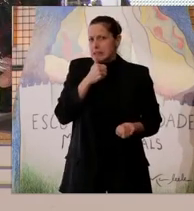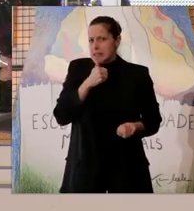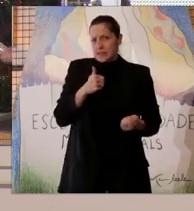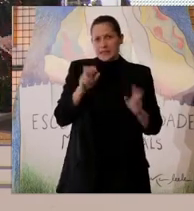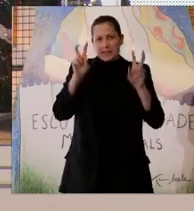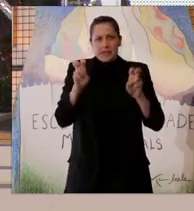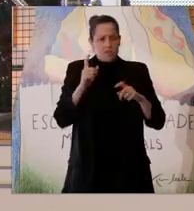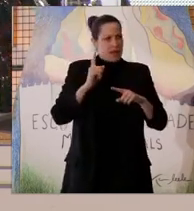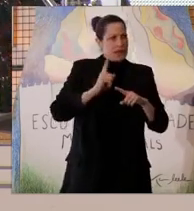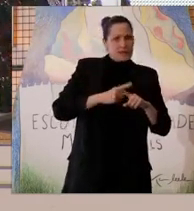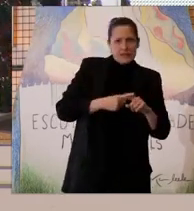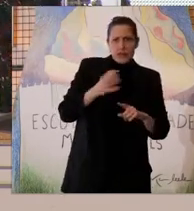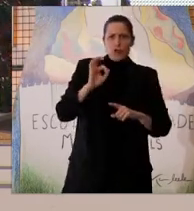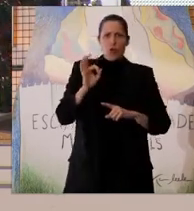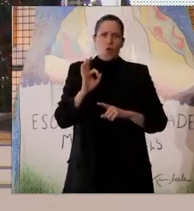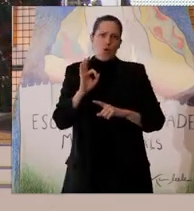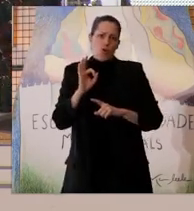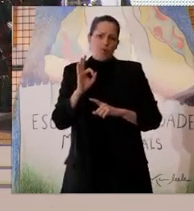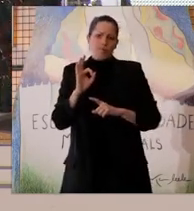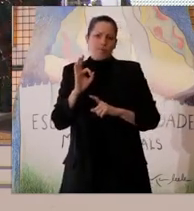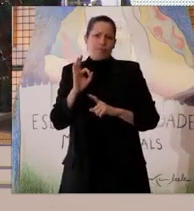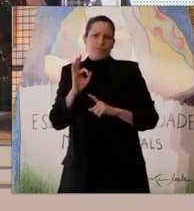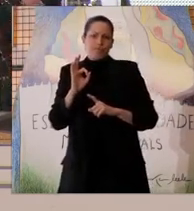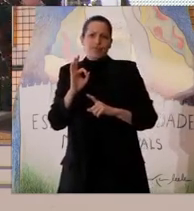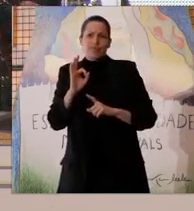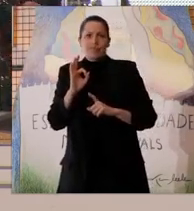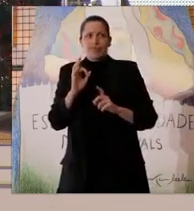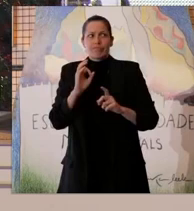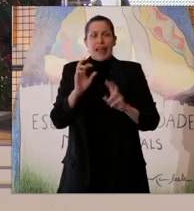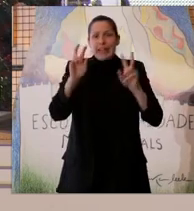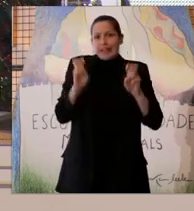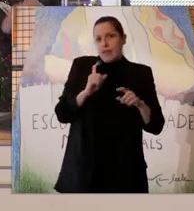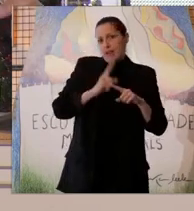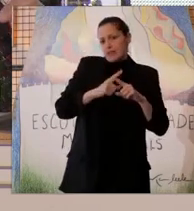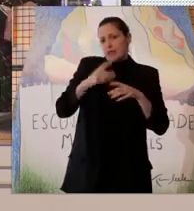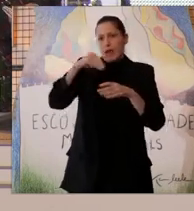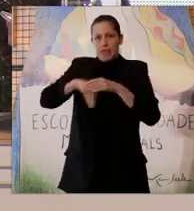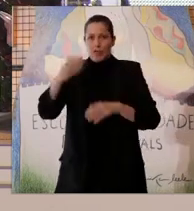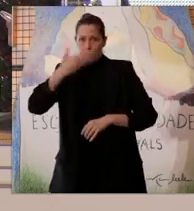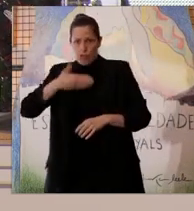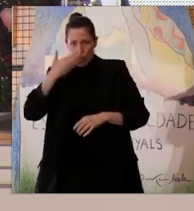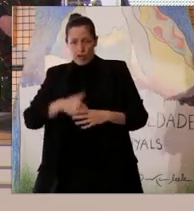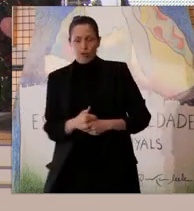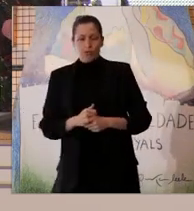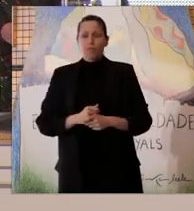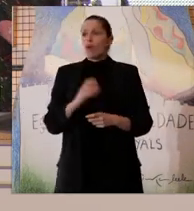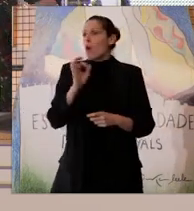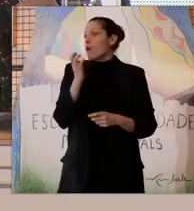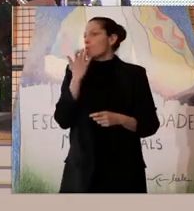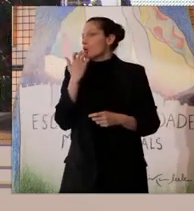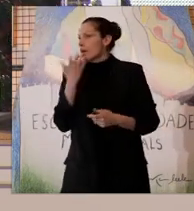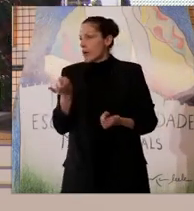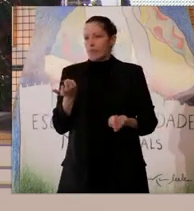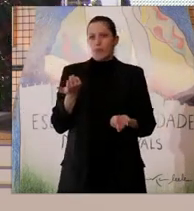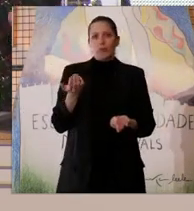de sexo y de relaciones en los Colegios y luego resulta que cuando tú llamas a cualquier experta o a cualquier experto y digo